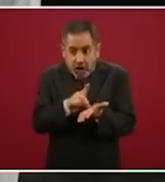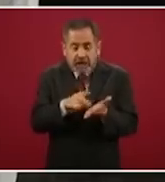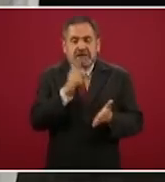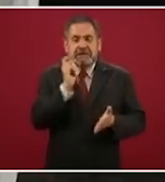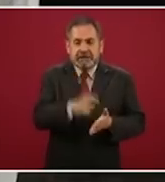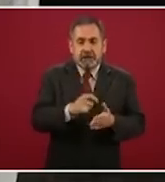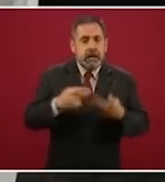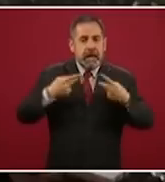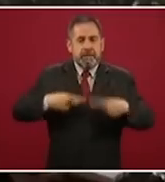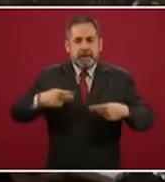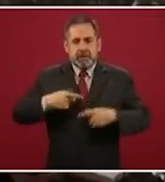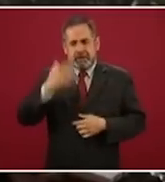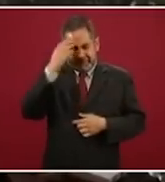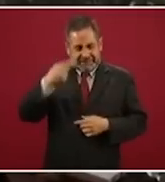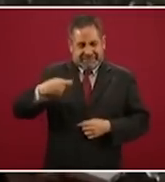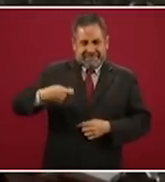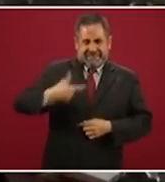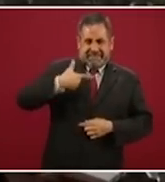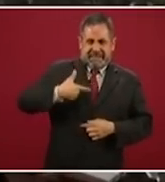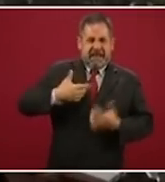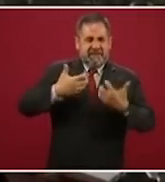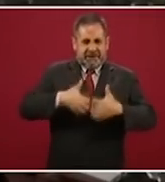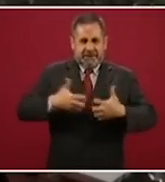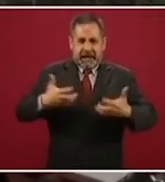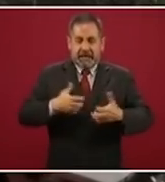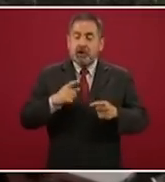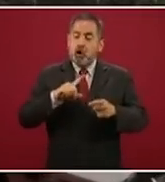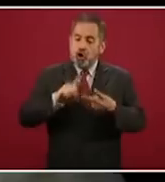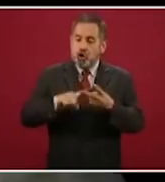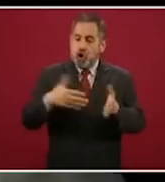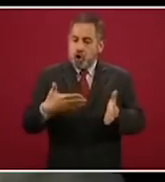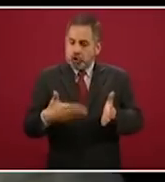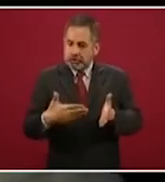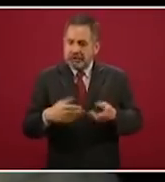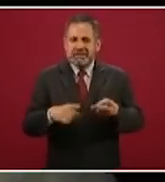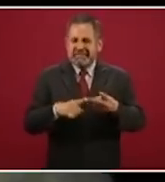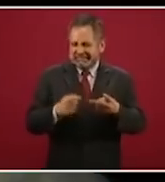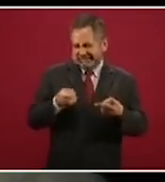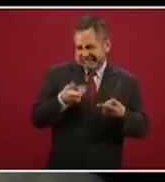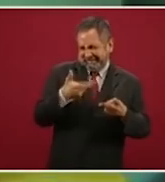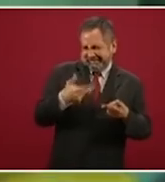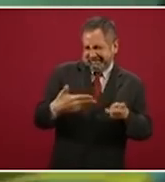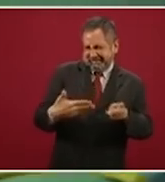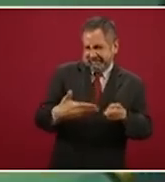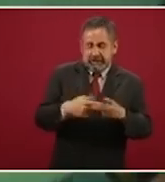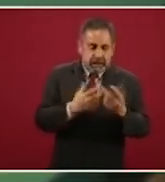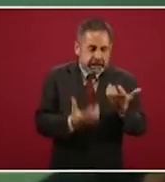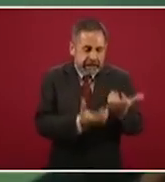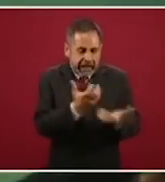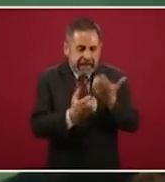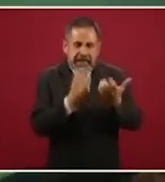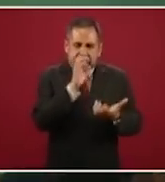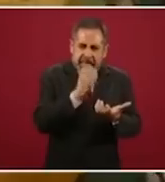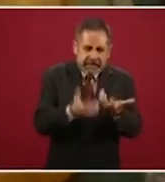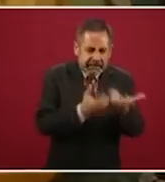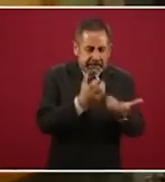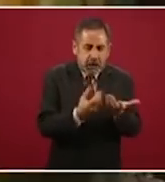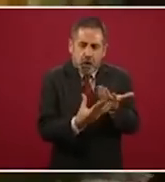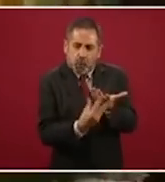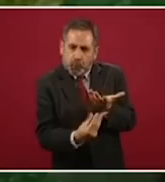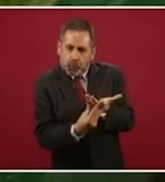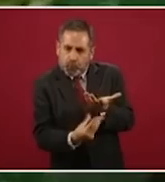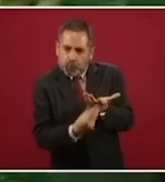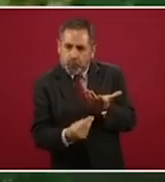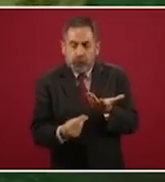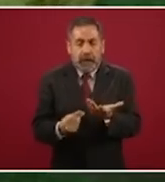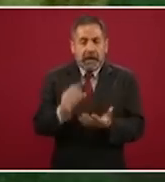interviene una persona conocida como fabricante, cocinero, el cual se encarga de mezclar, calentar, destilar,